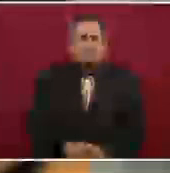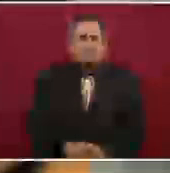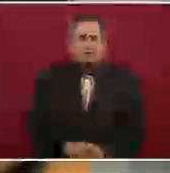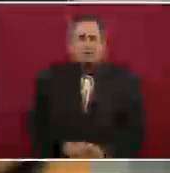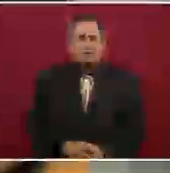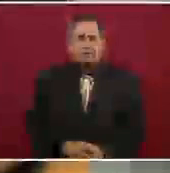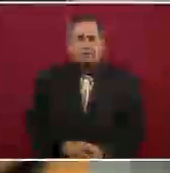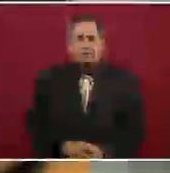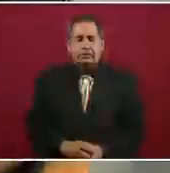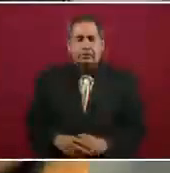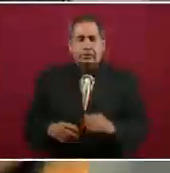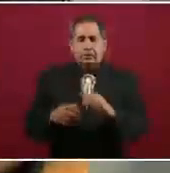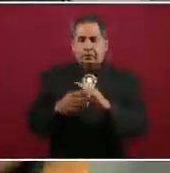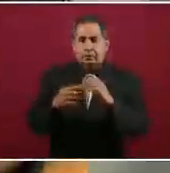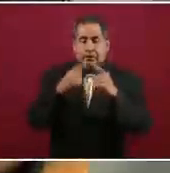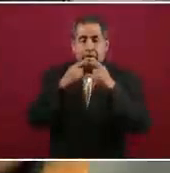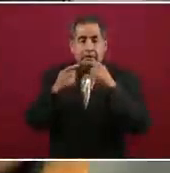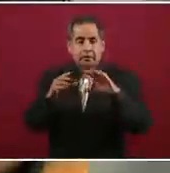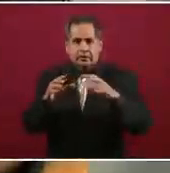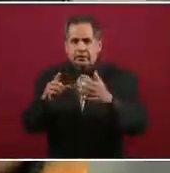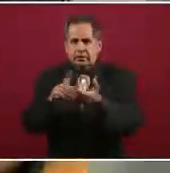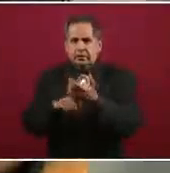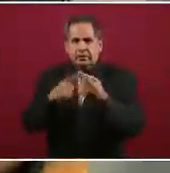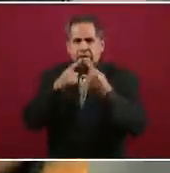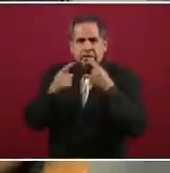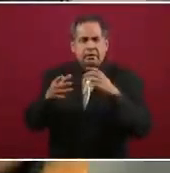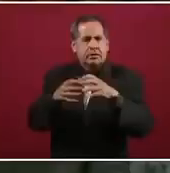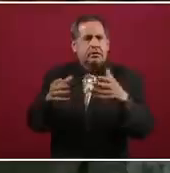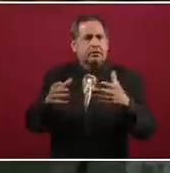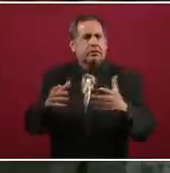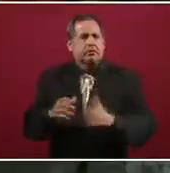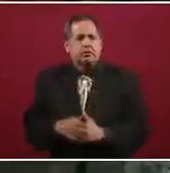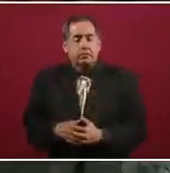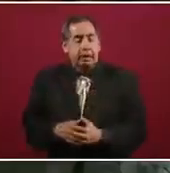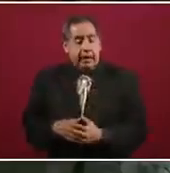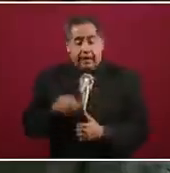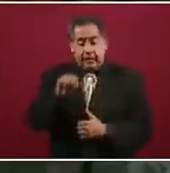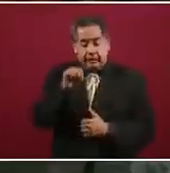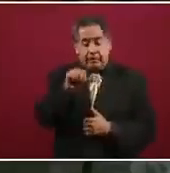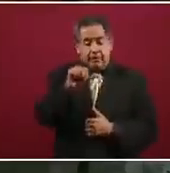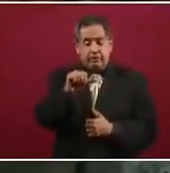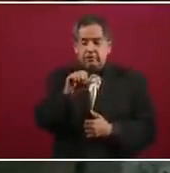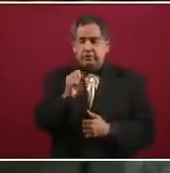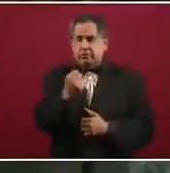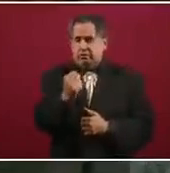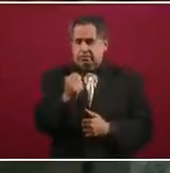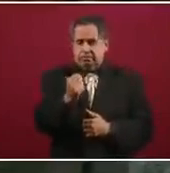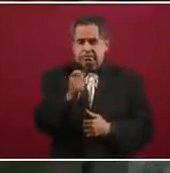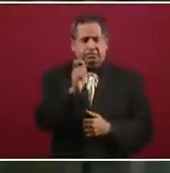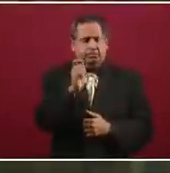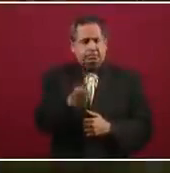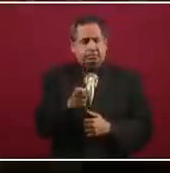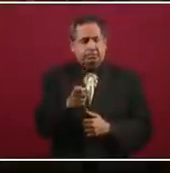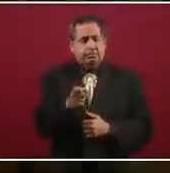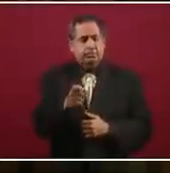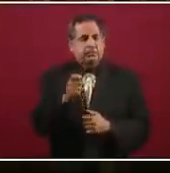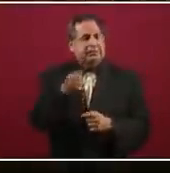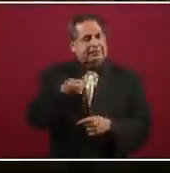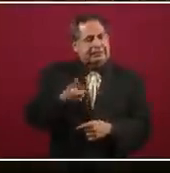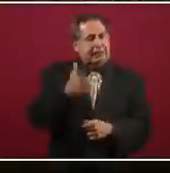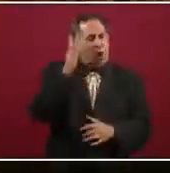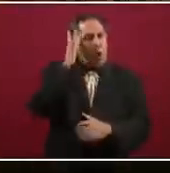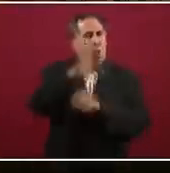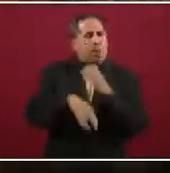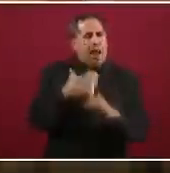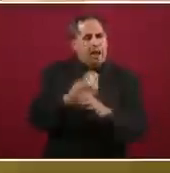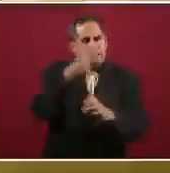Para alegrarnos primero que todo, México tiene un cumpleaños, 16 de septiembre. 16 de septiembre es el cumpleaños de México aquí